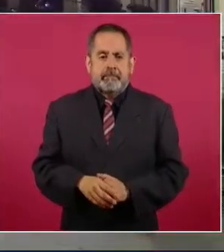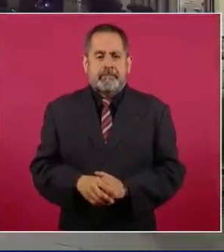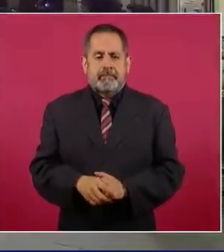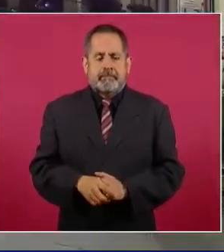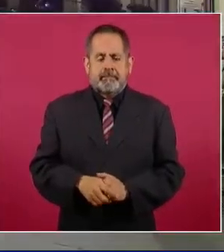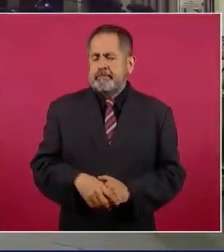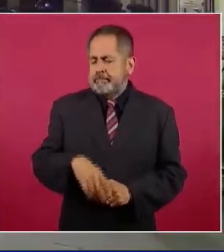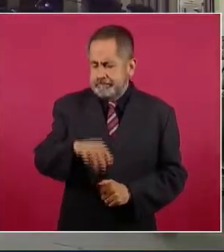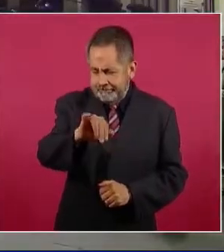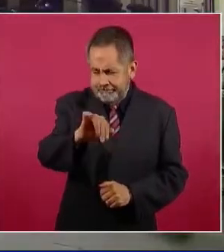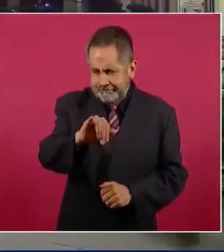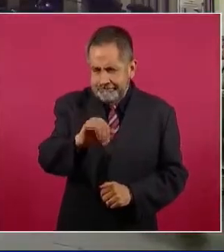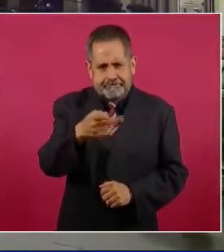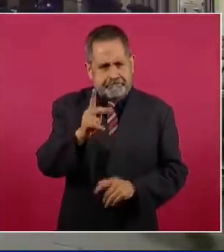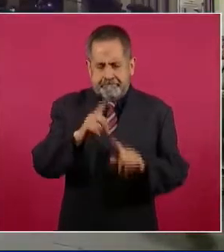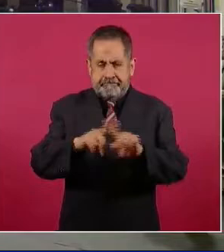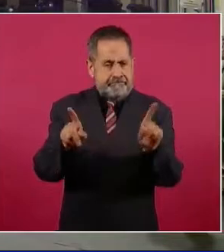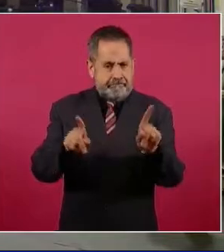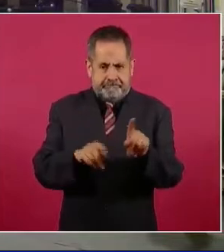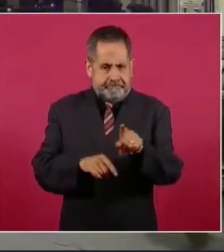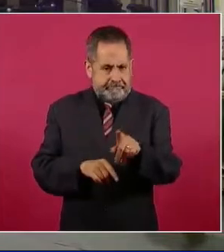Sí, pero eso es una parte.